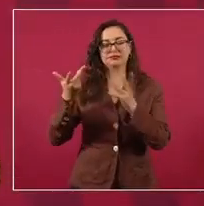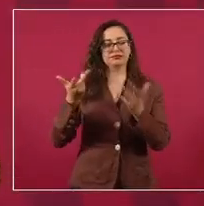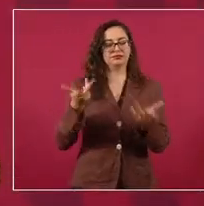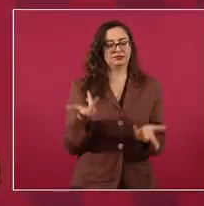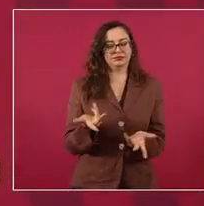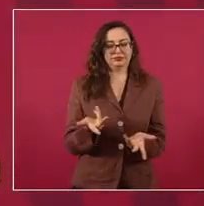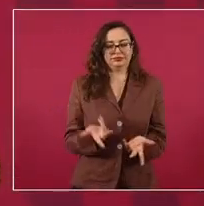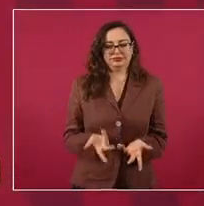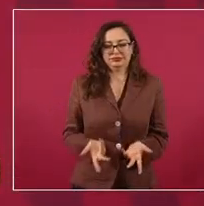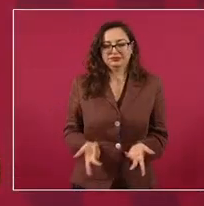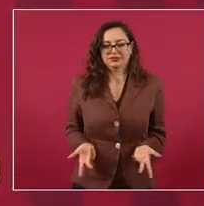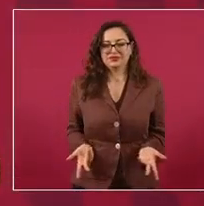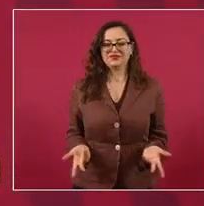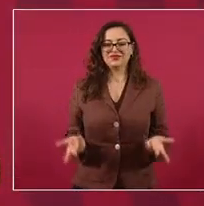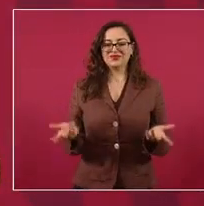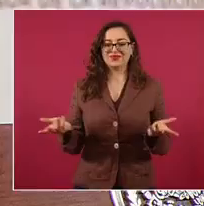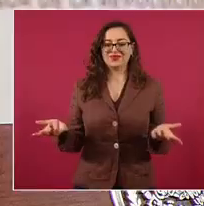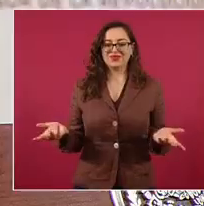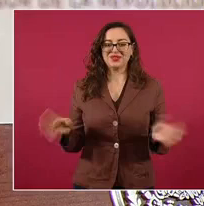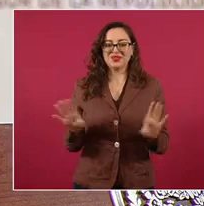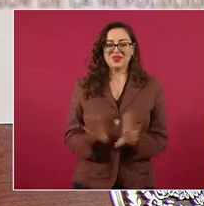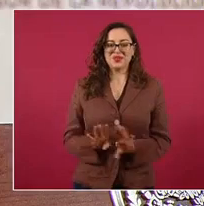como haya sido,